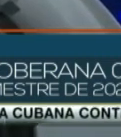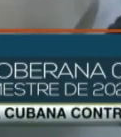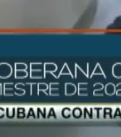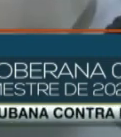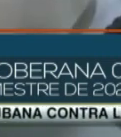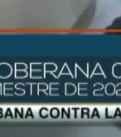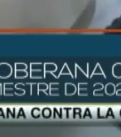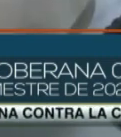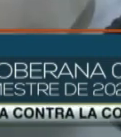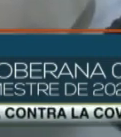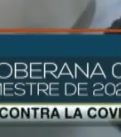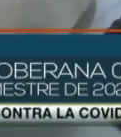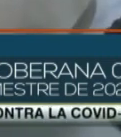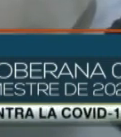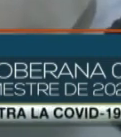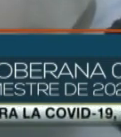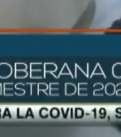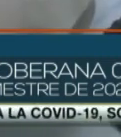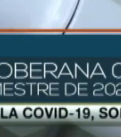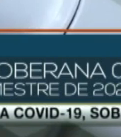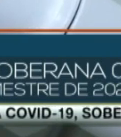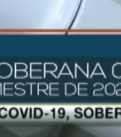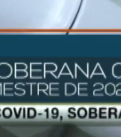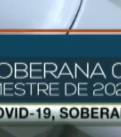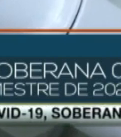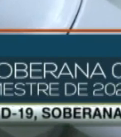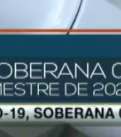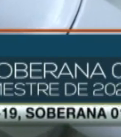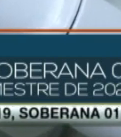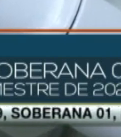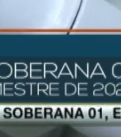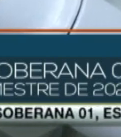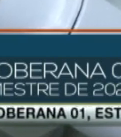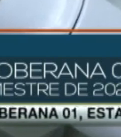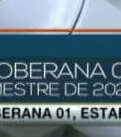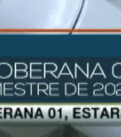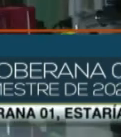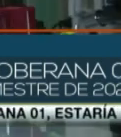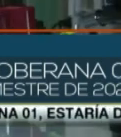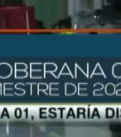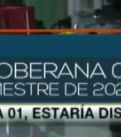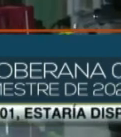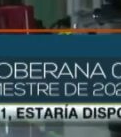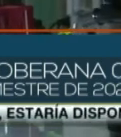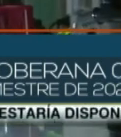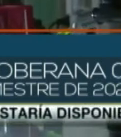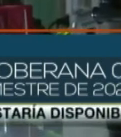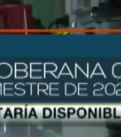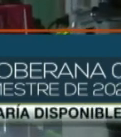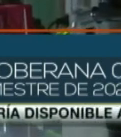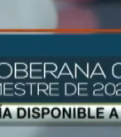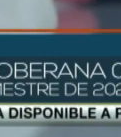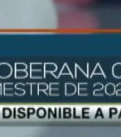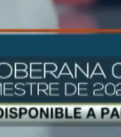positiva al extremo de llegar a registrar incluso en un día cero casos positivos y una marcada tendencia